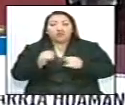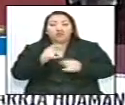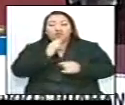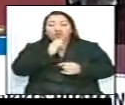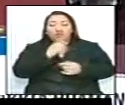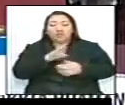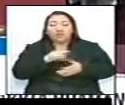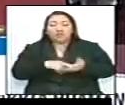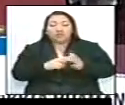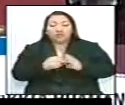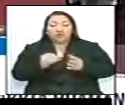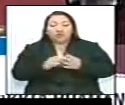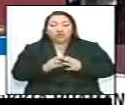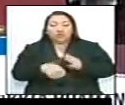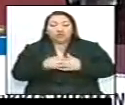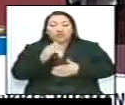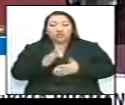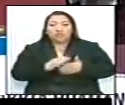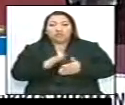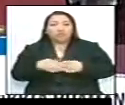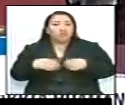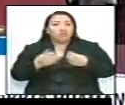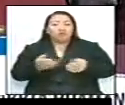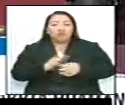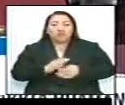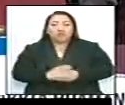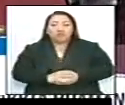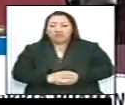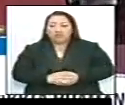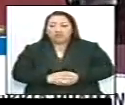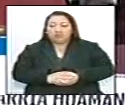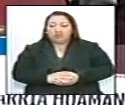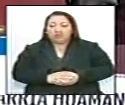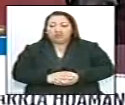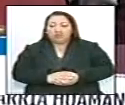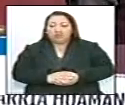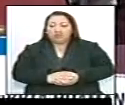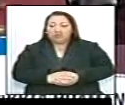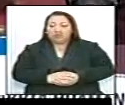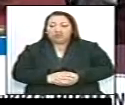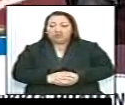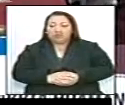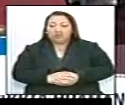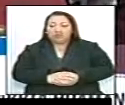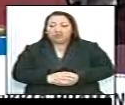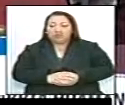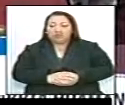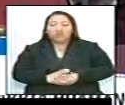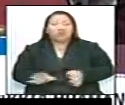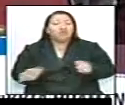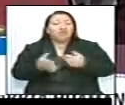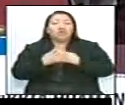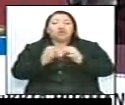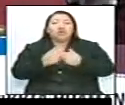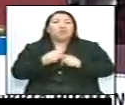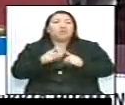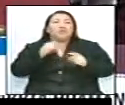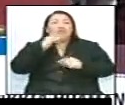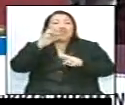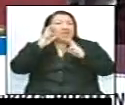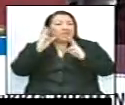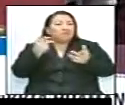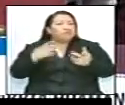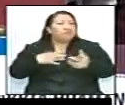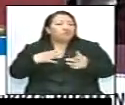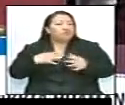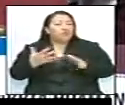presidente, ya que eso ya está, pues ya hoy sacramentado. No me dan adelante elecciones, entonces disuelvo el Congreso. Bueno, y sería totalmente antidemocrático